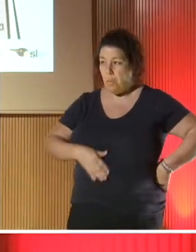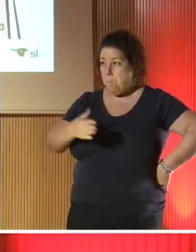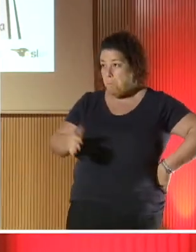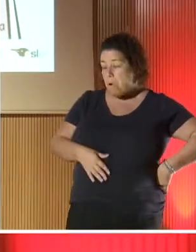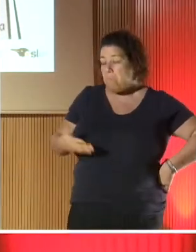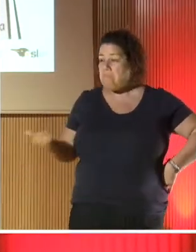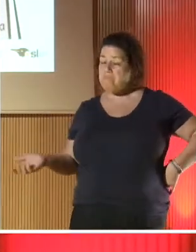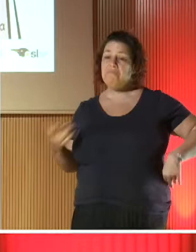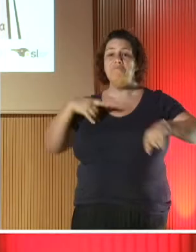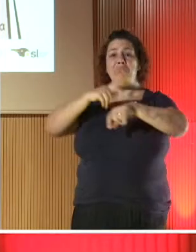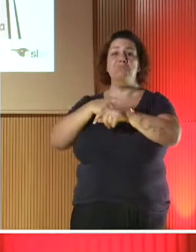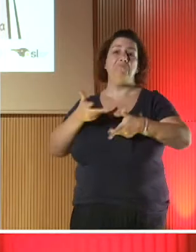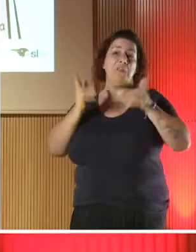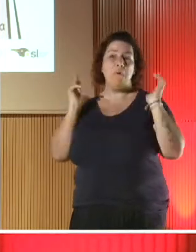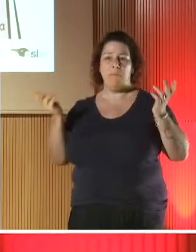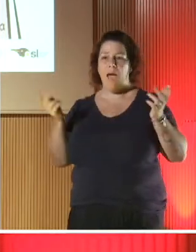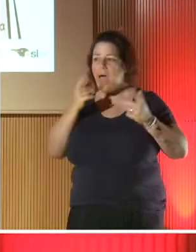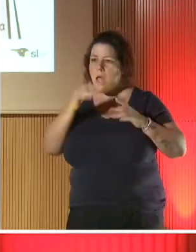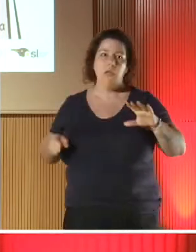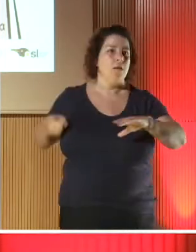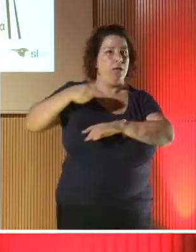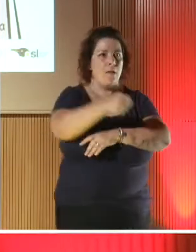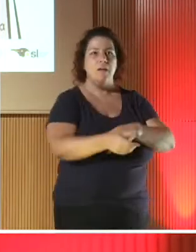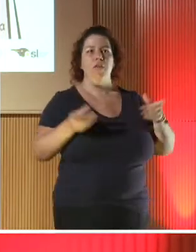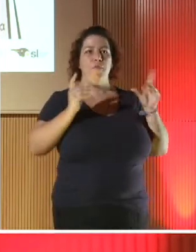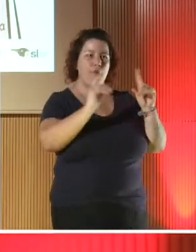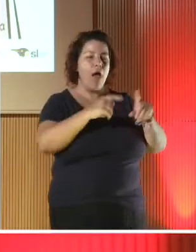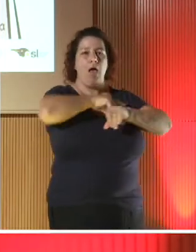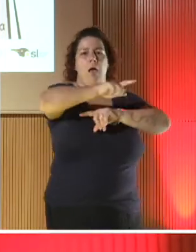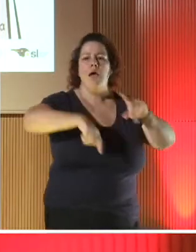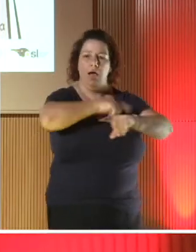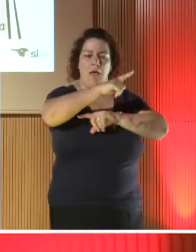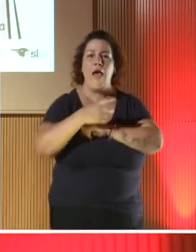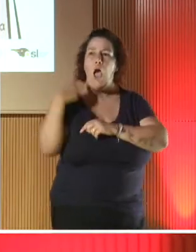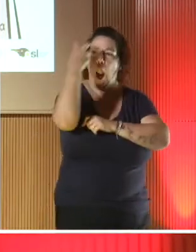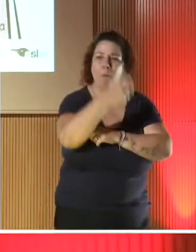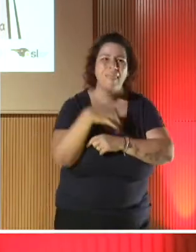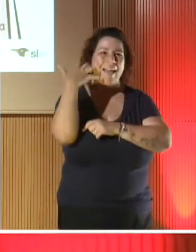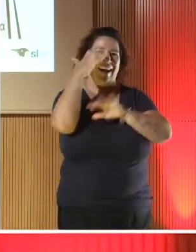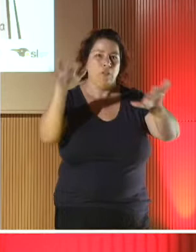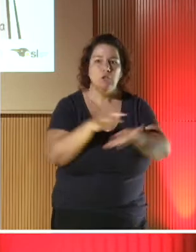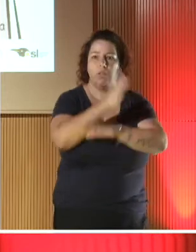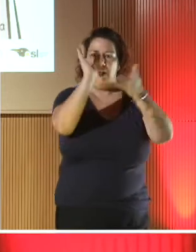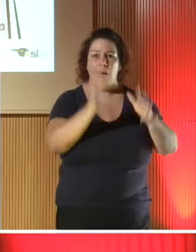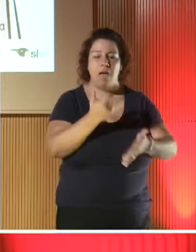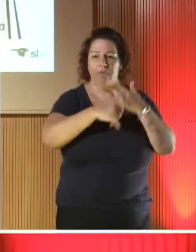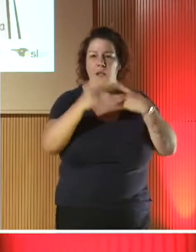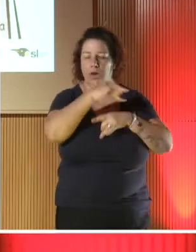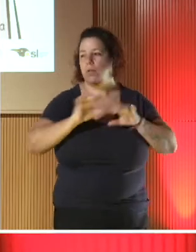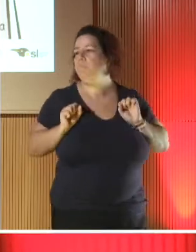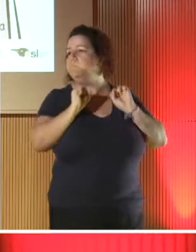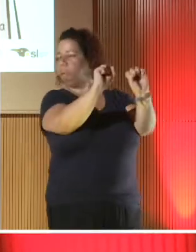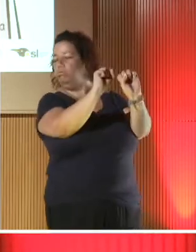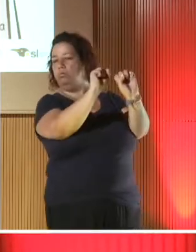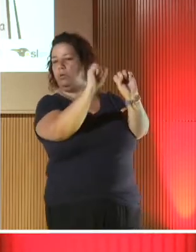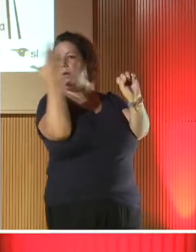y nuestro tiempo libre. Entonces, cuanto más llevamos a los niños a atención temprana, a horas y horas de logopedia, fisioterapia, etcétera, los niños más rechazan esas terapias